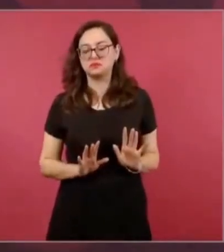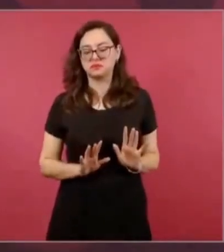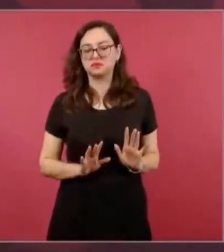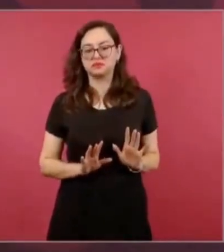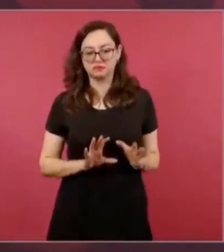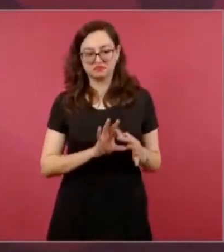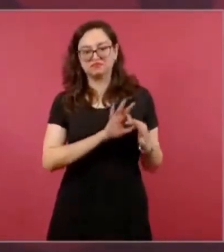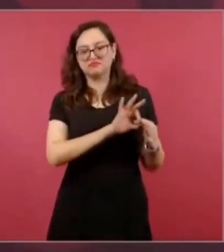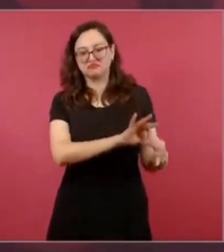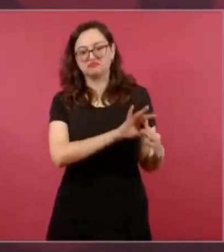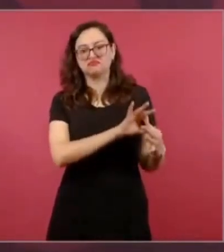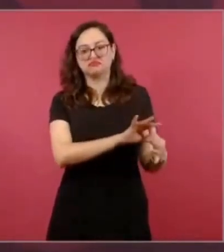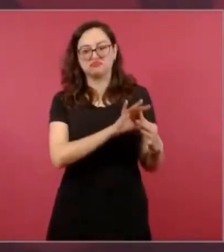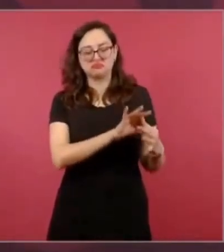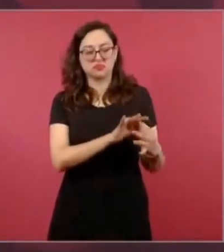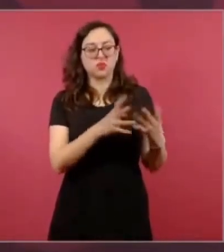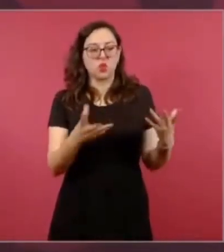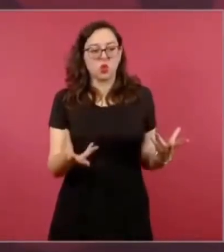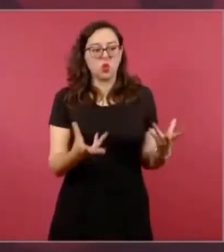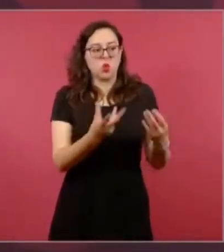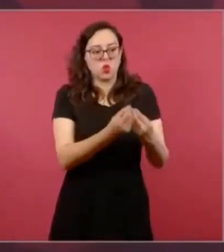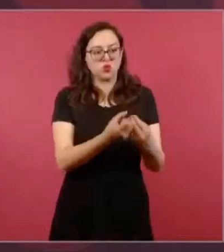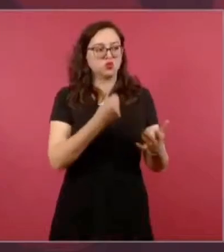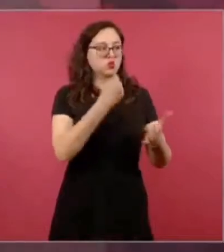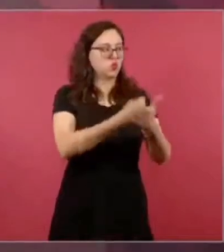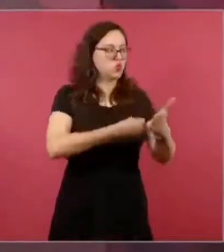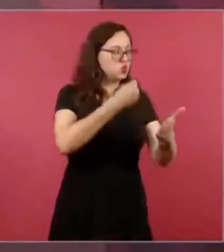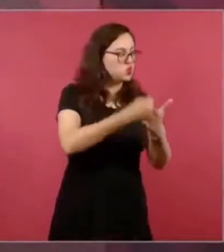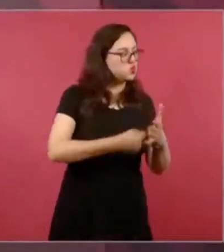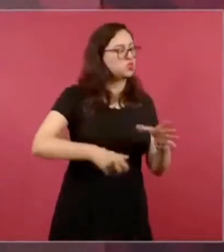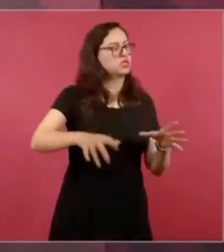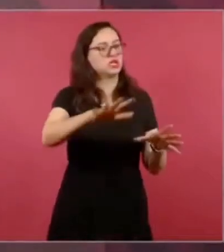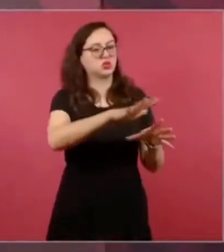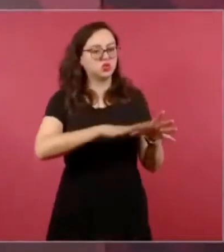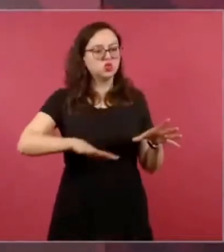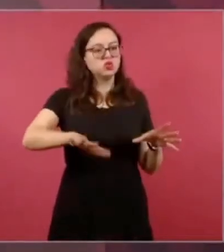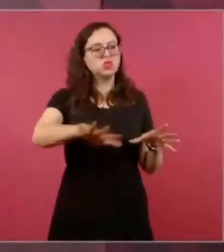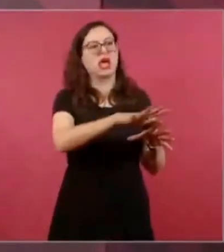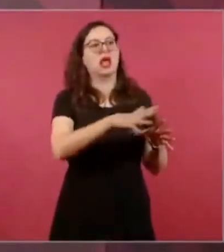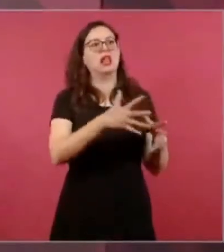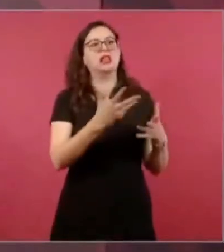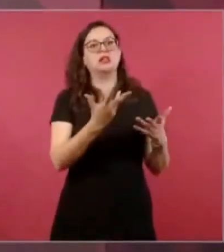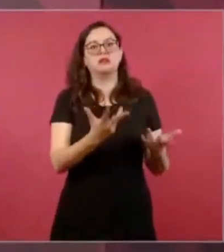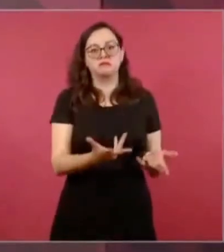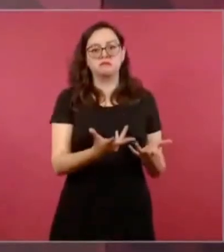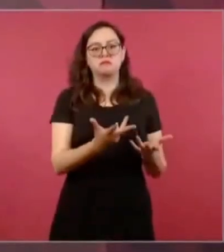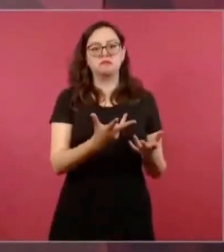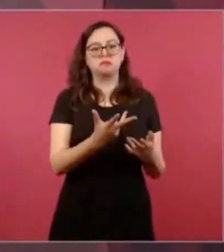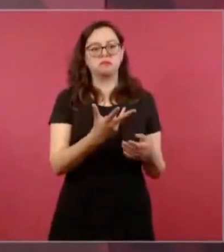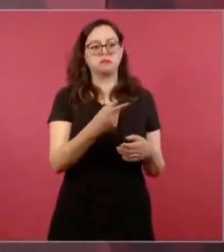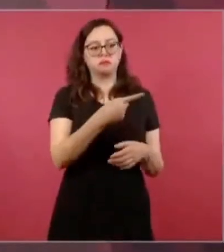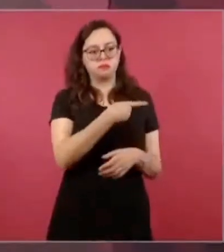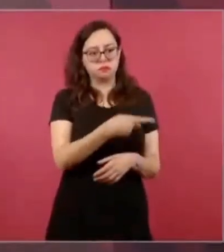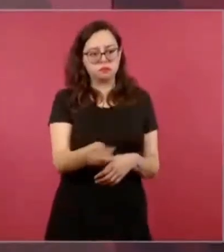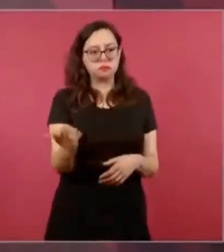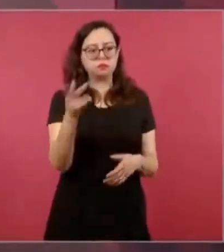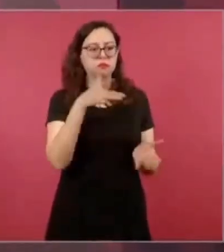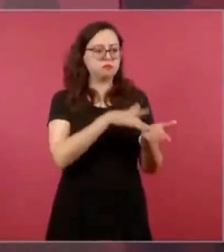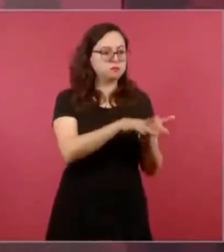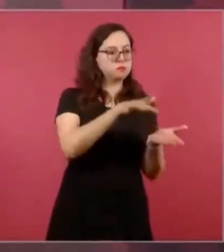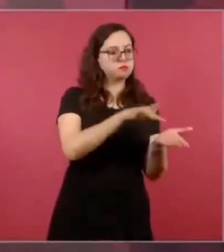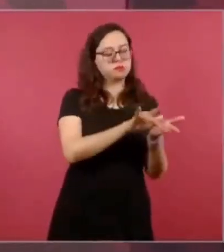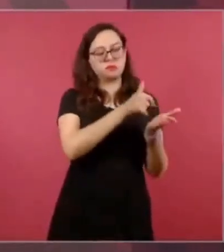a los movimientos sociales, a los más desposeídos,